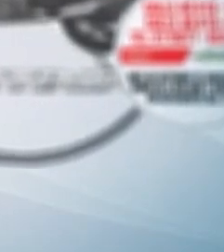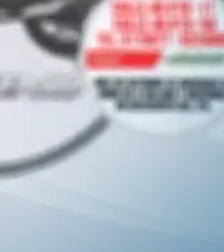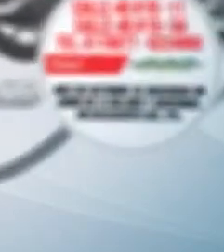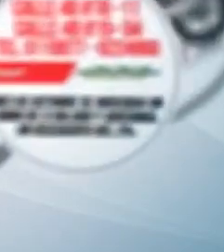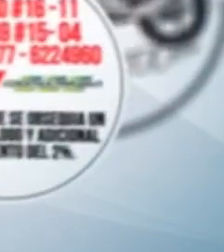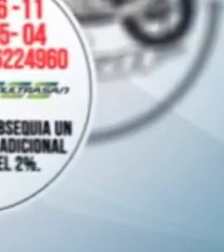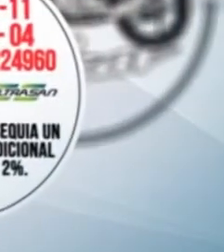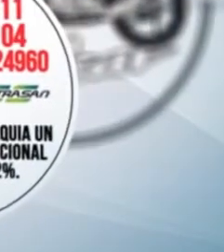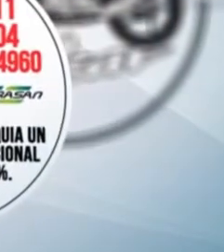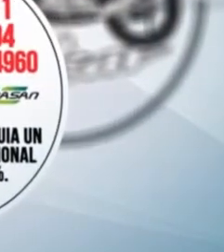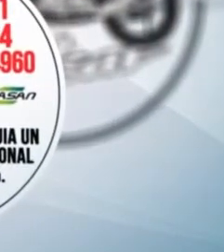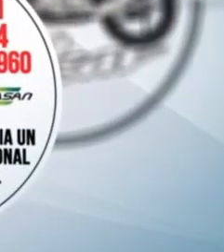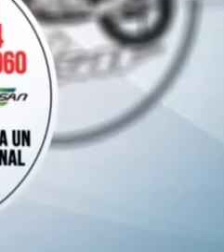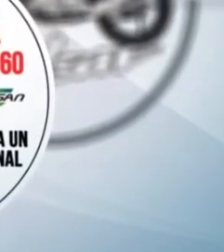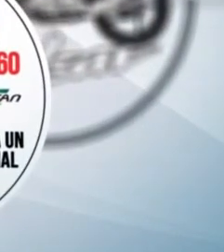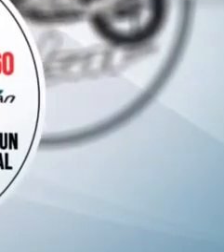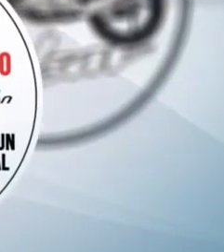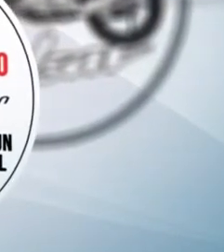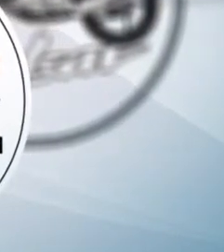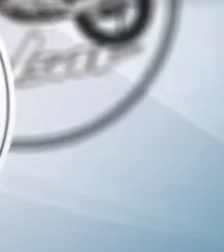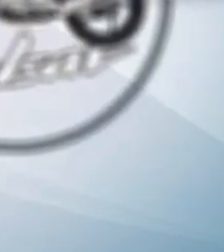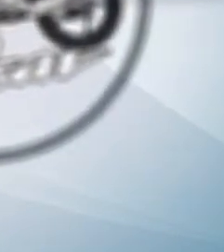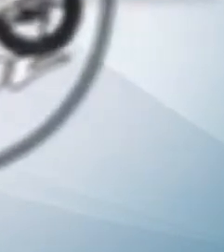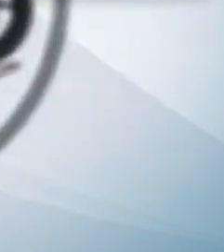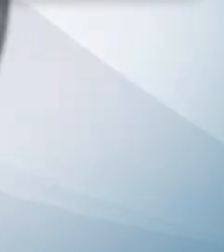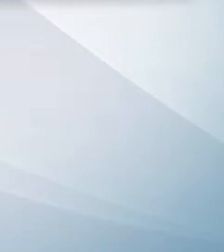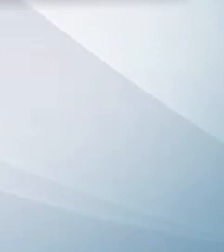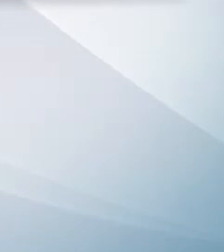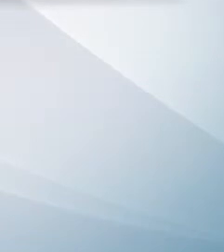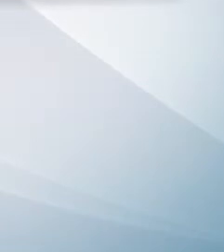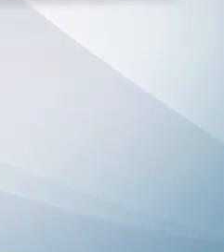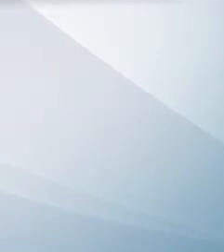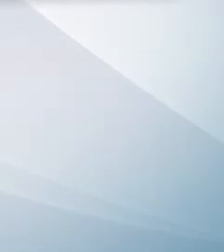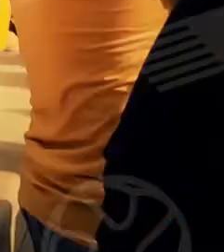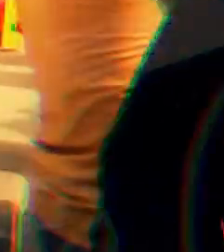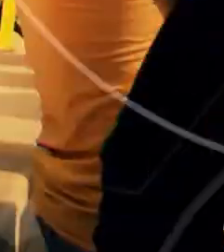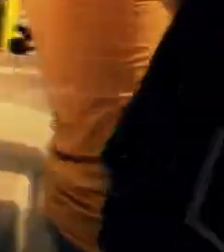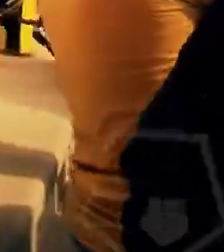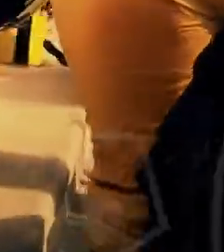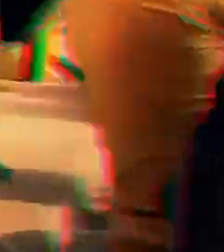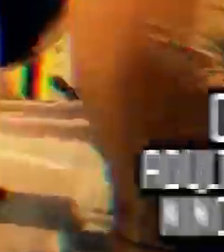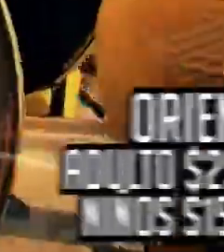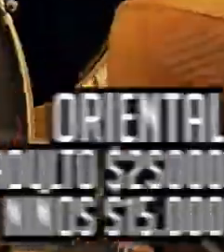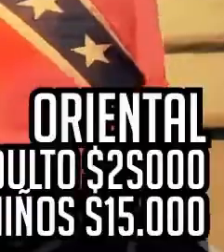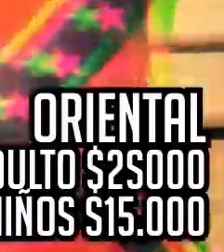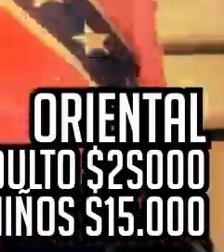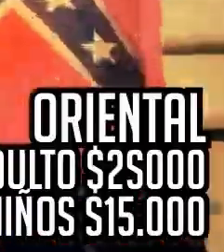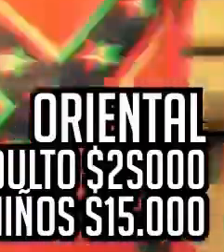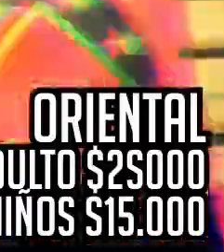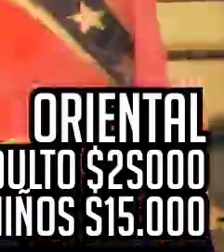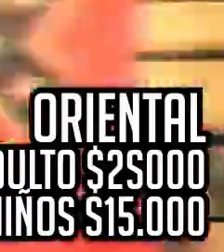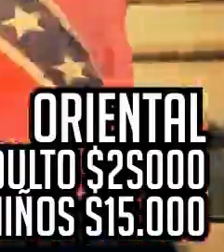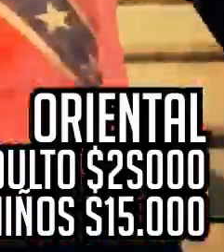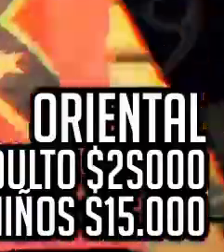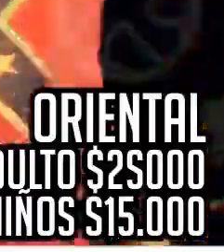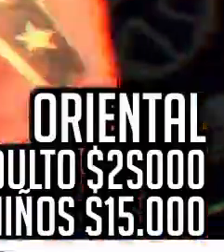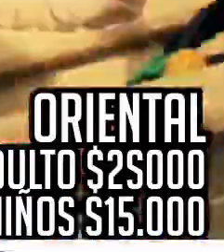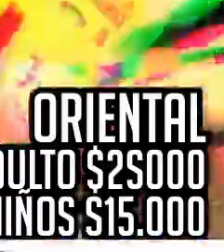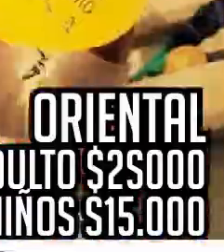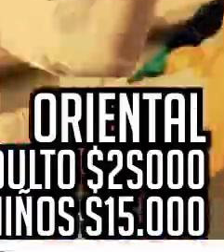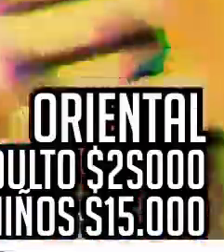un descuento del 2%. Precios especiales en electrodomésticos de todas las marcas. Hinchas de corazón, vamos a llenar